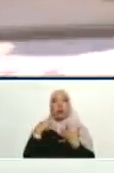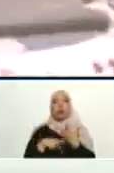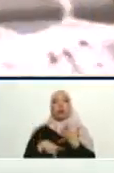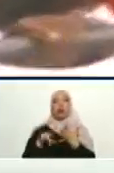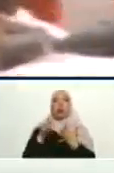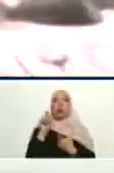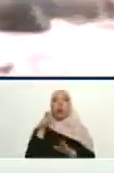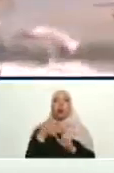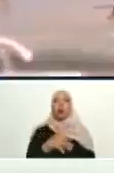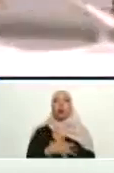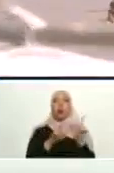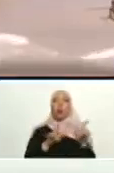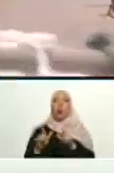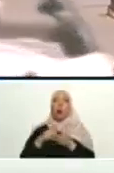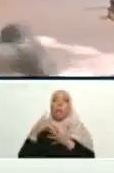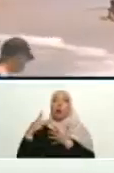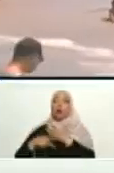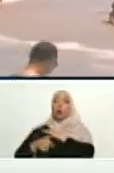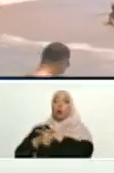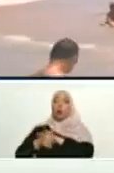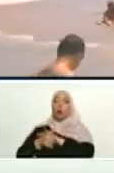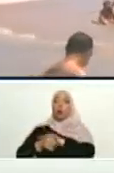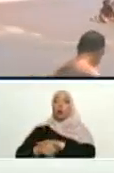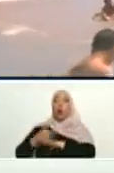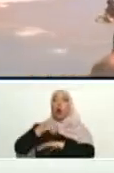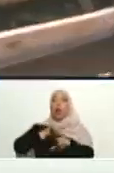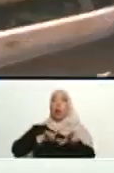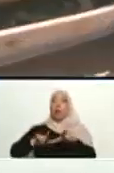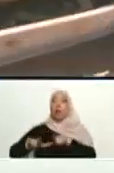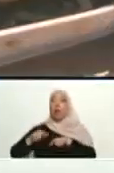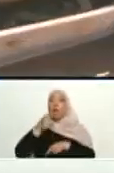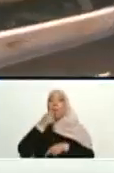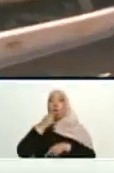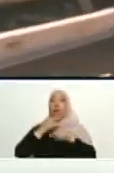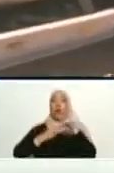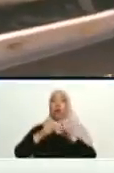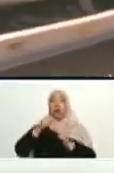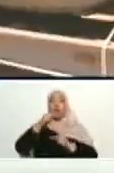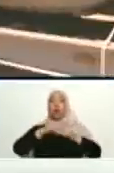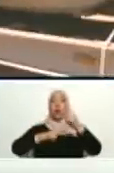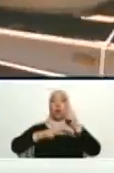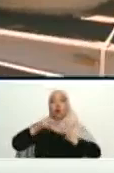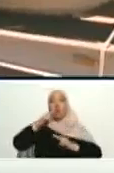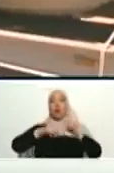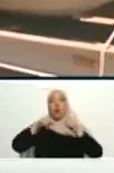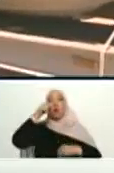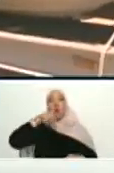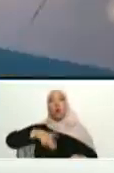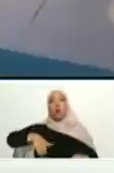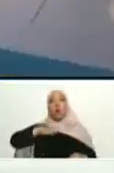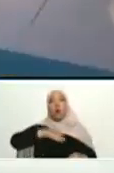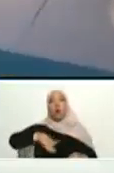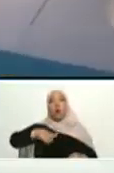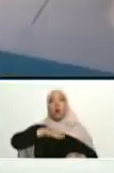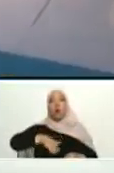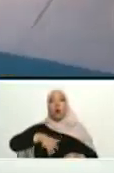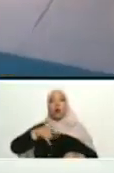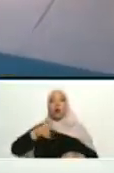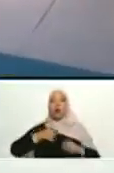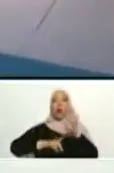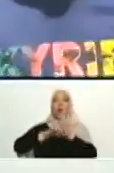Tenemos que meternos personalmente a garantizar que en la tortuga se construya el aeropuerto completo, se construya